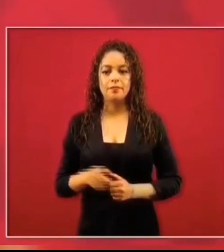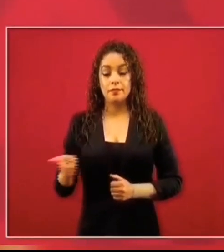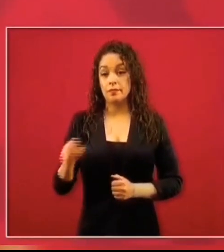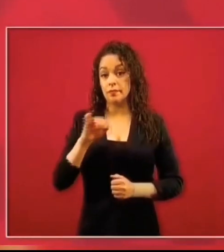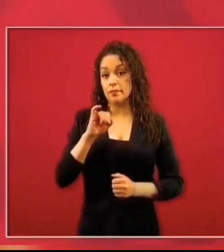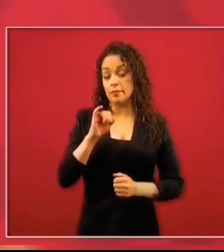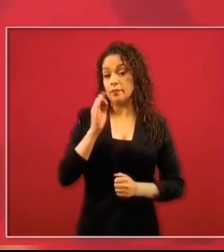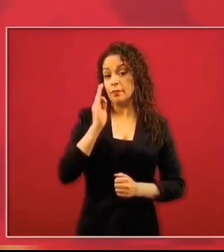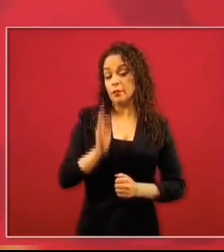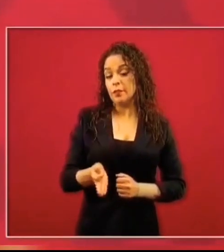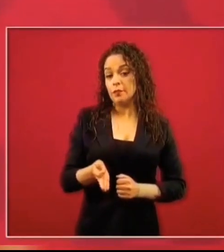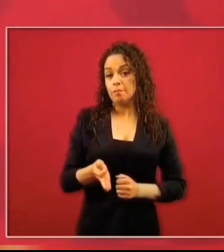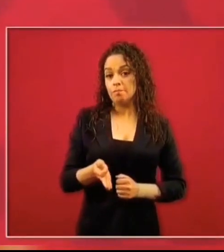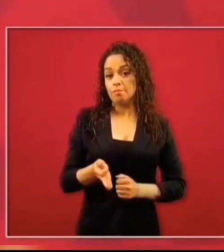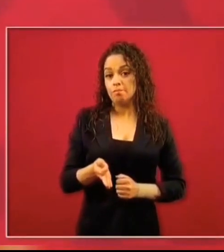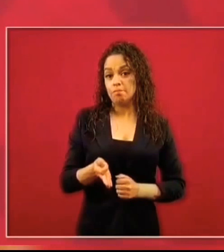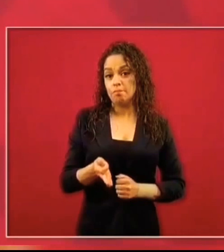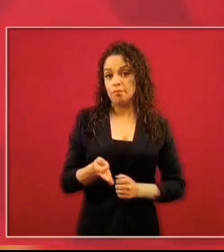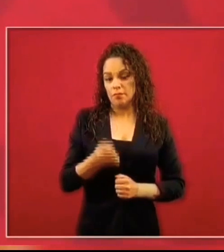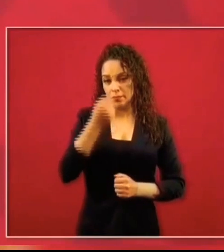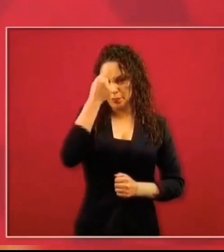o se compran